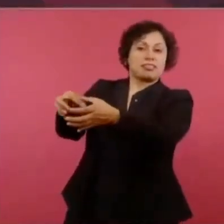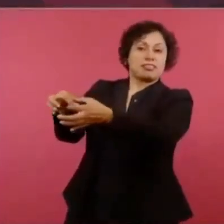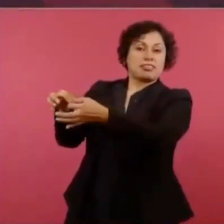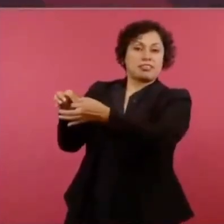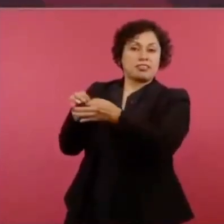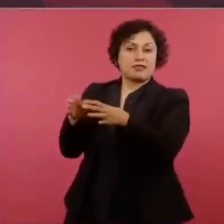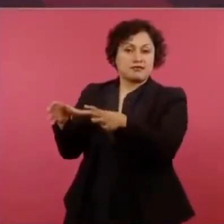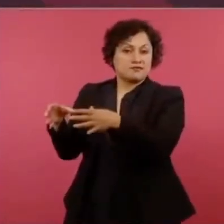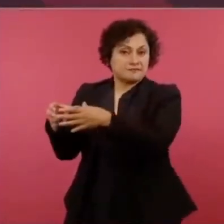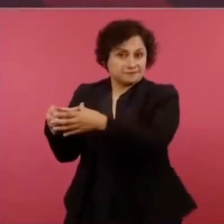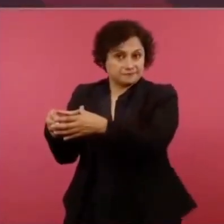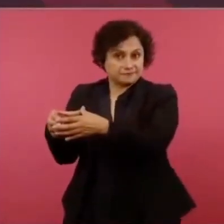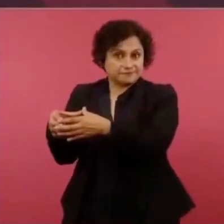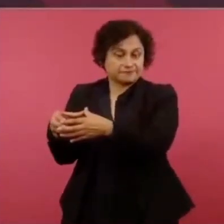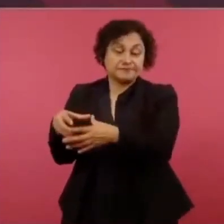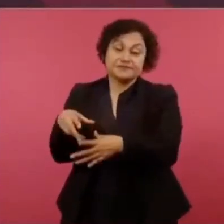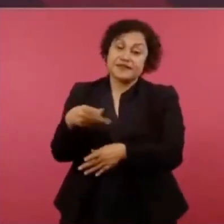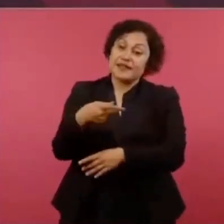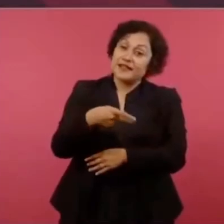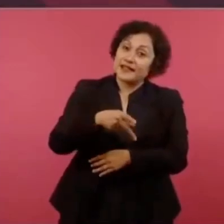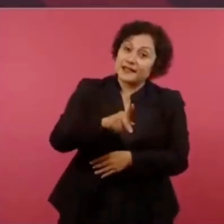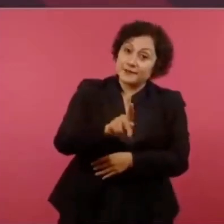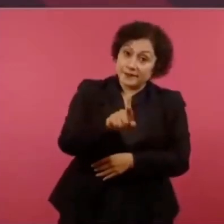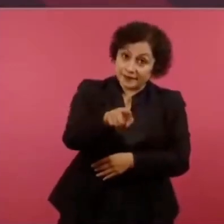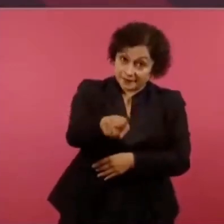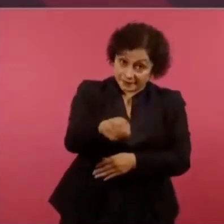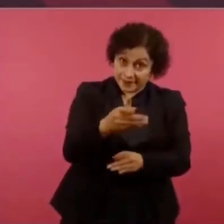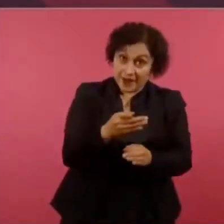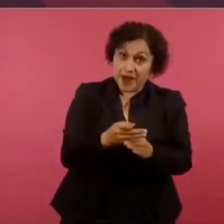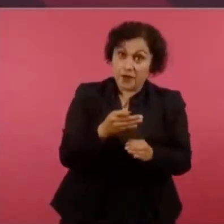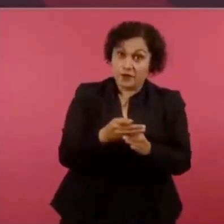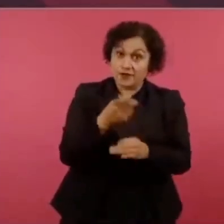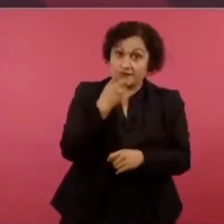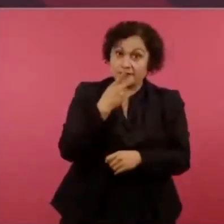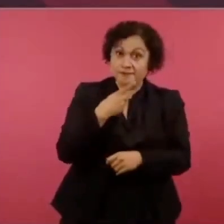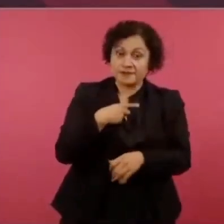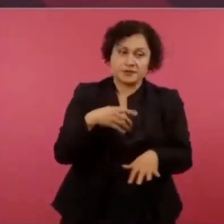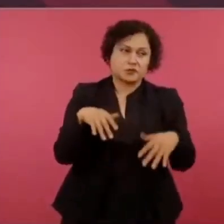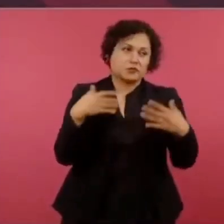Pero es muy bueno el tema, el debate,